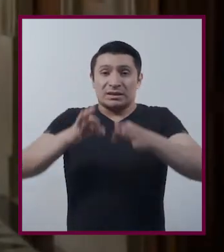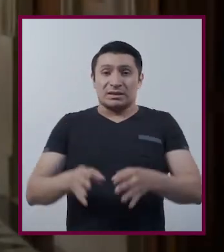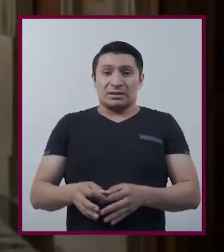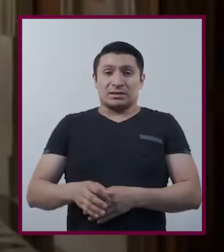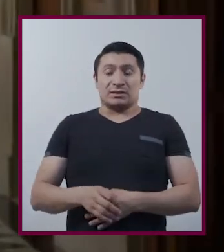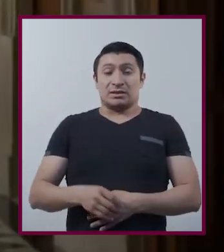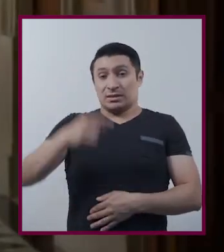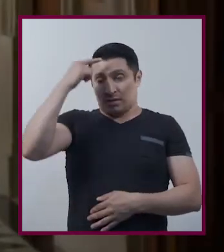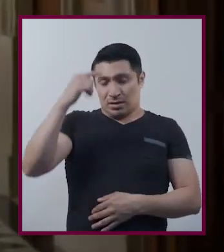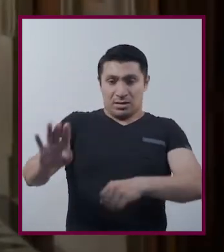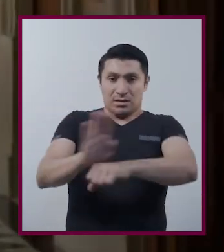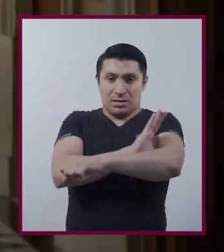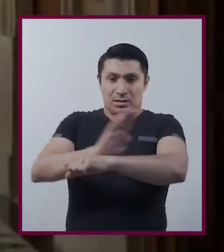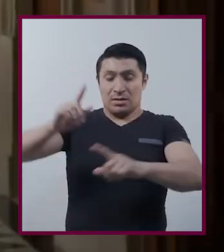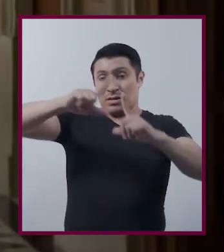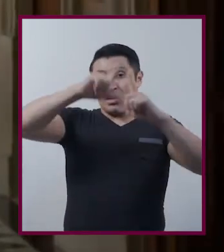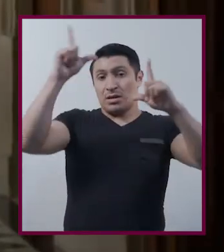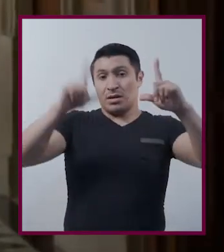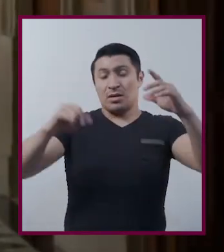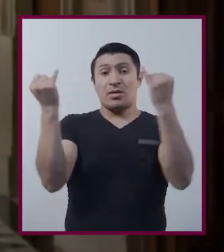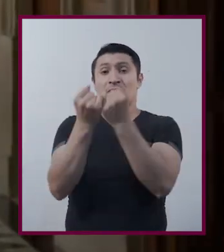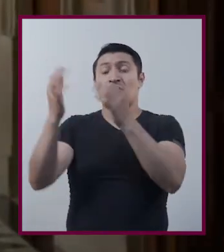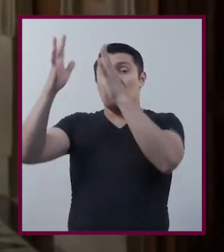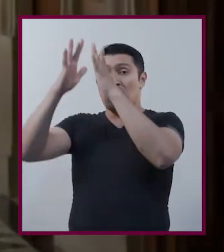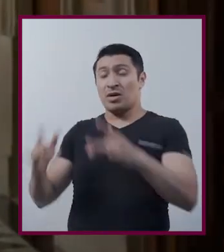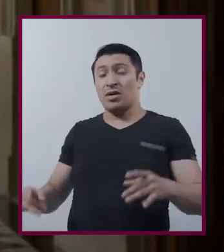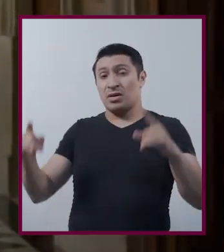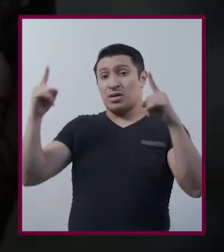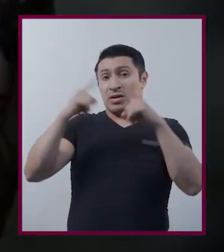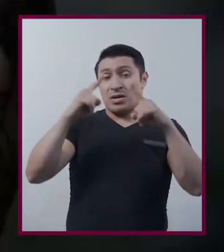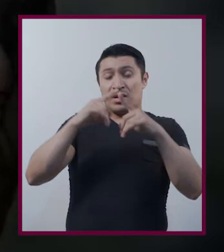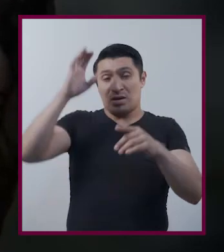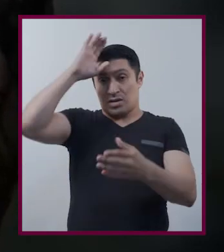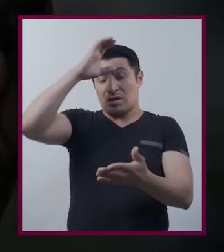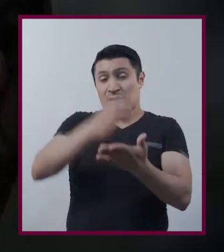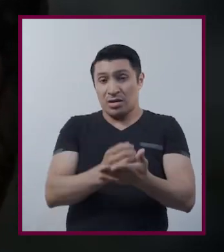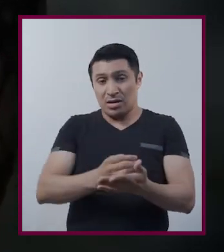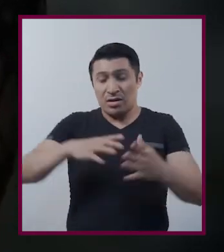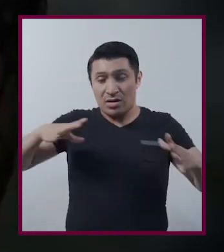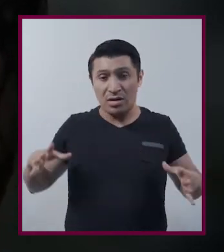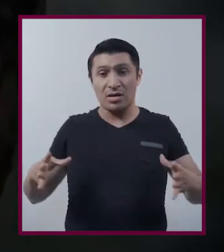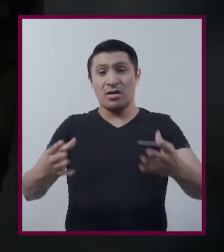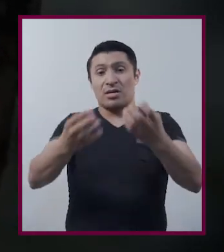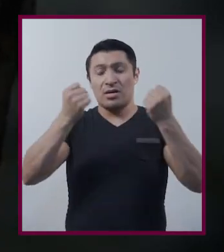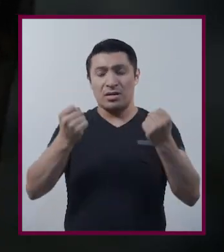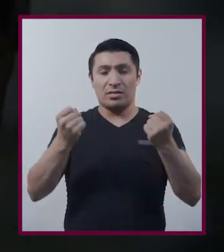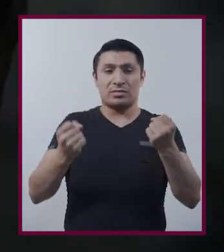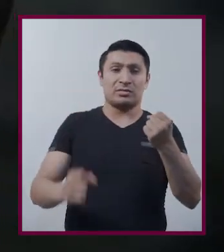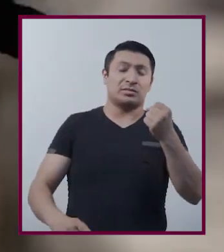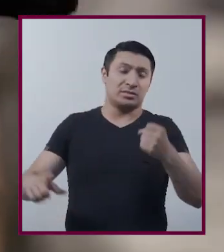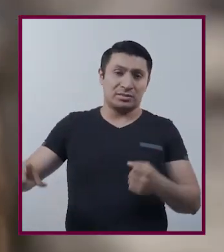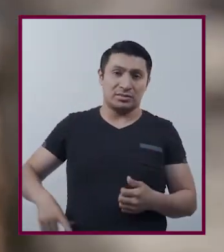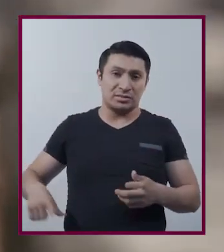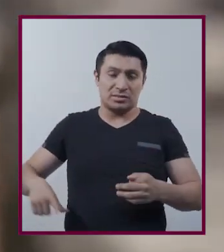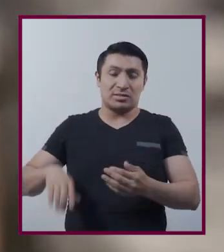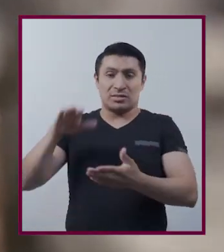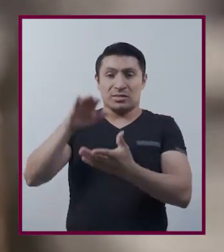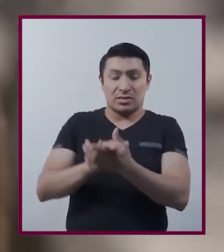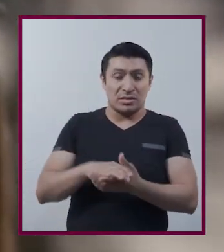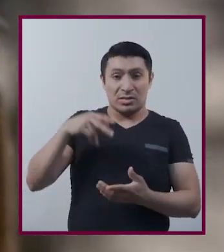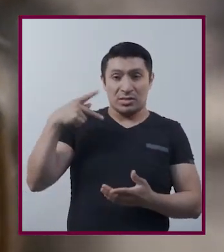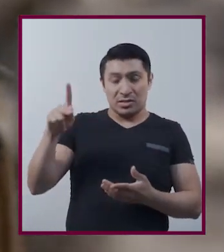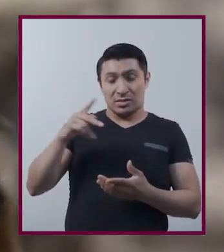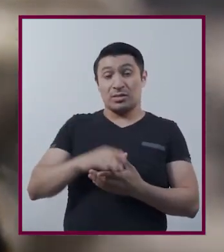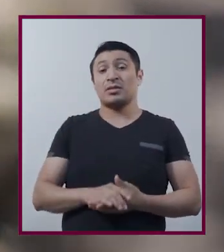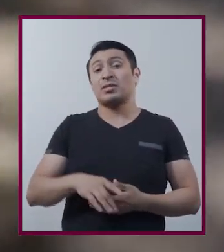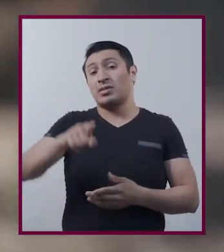era indispensable, no solo para el bien de México, sino de Francia y de la Iglesia Católica, salvar el tambaleante imperio